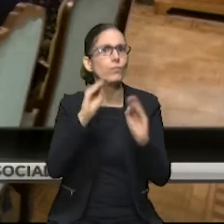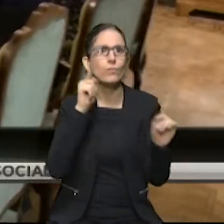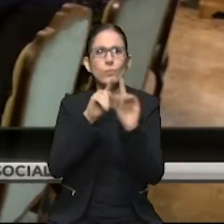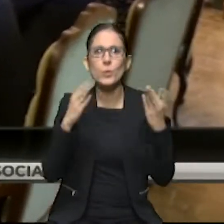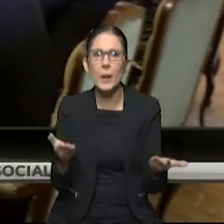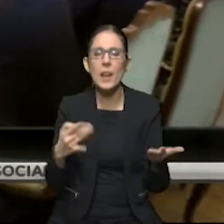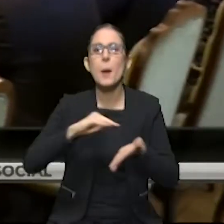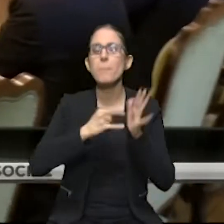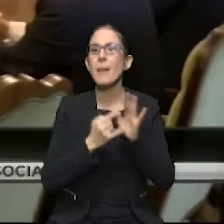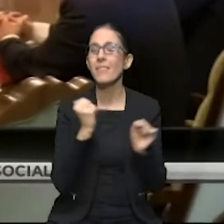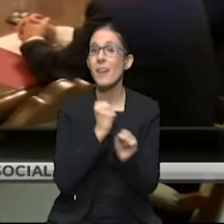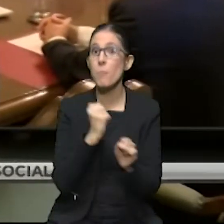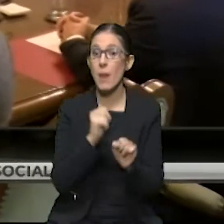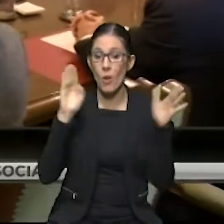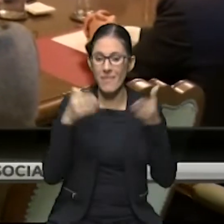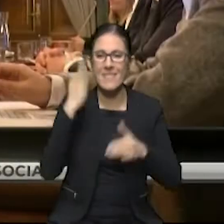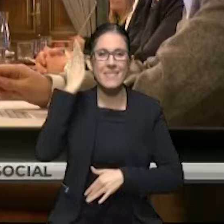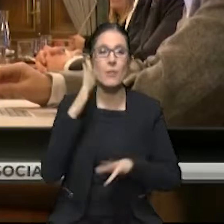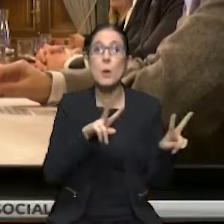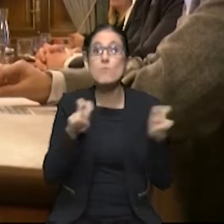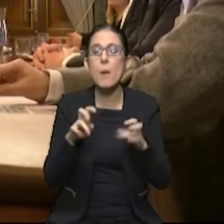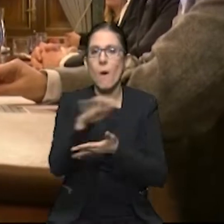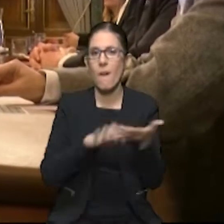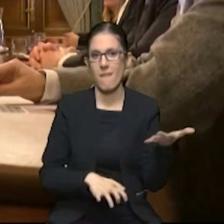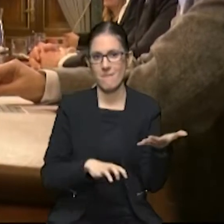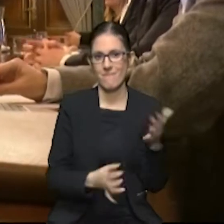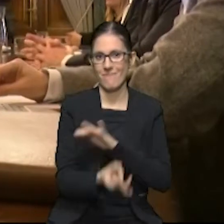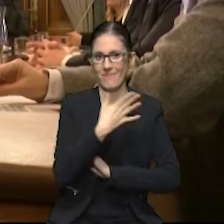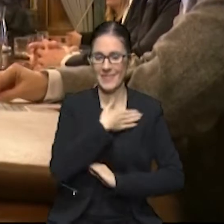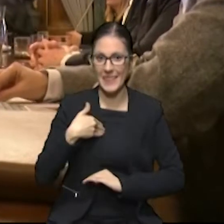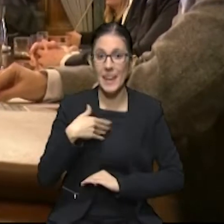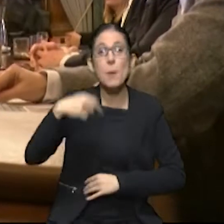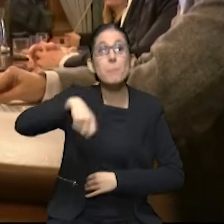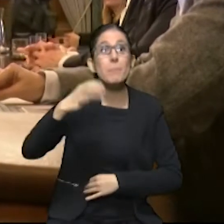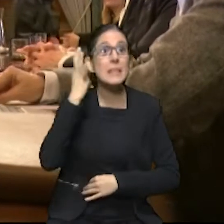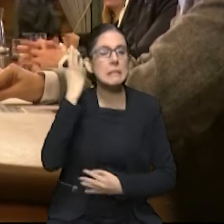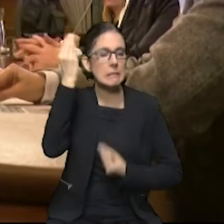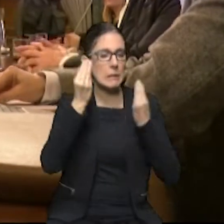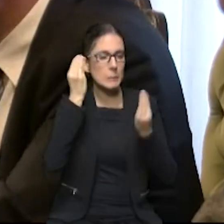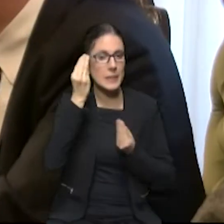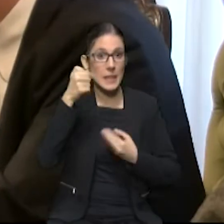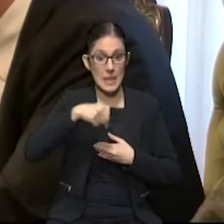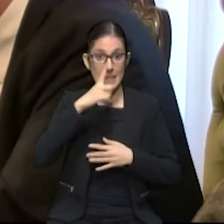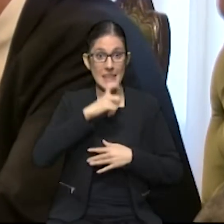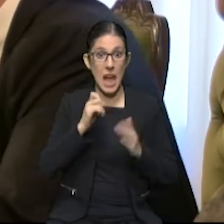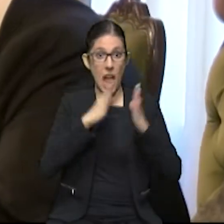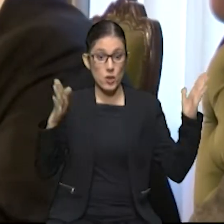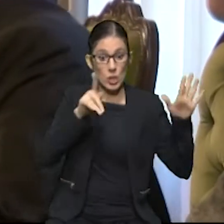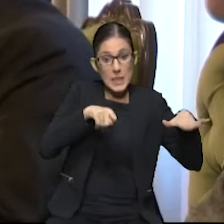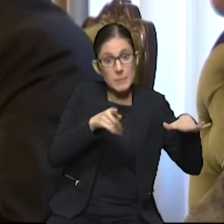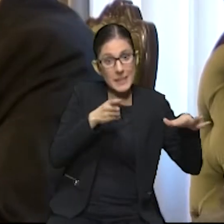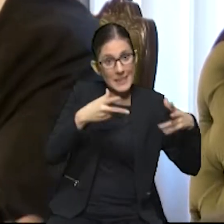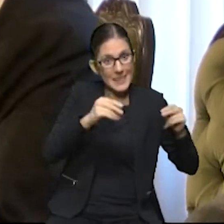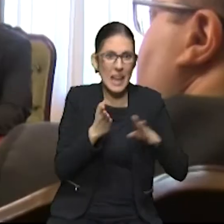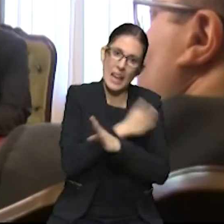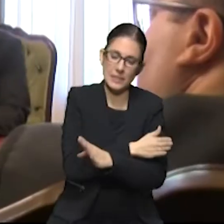plan de empleo para Navarra, un proyecto que la presidenta confía en tener cerrado antes de finalizar el primer semestre del